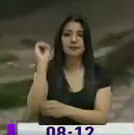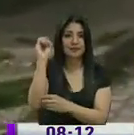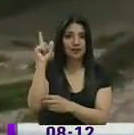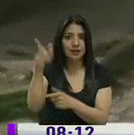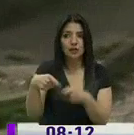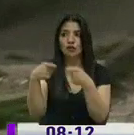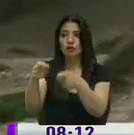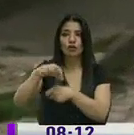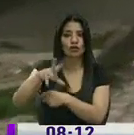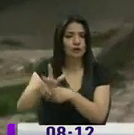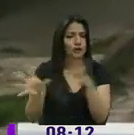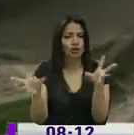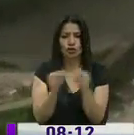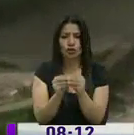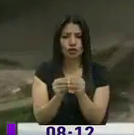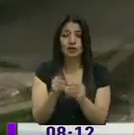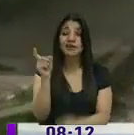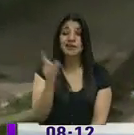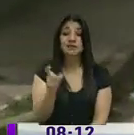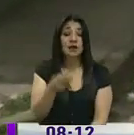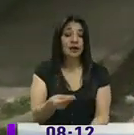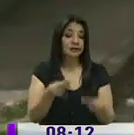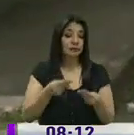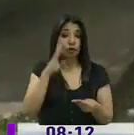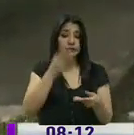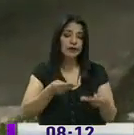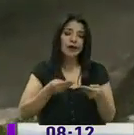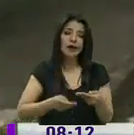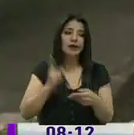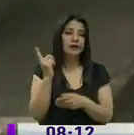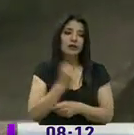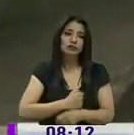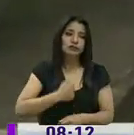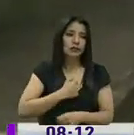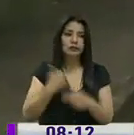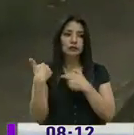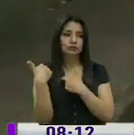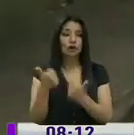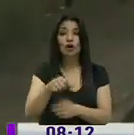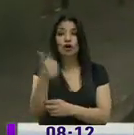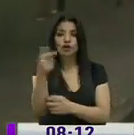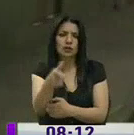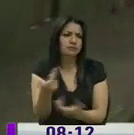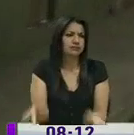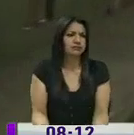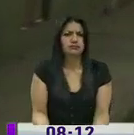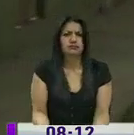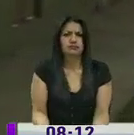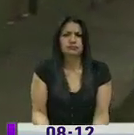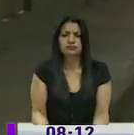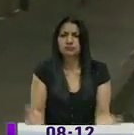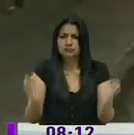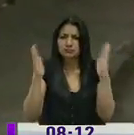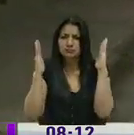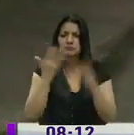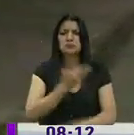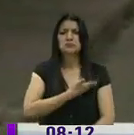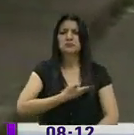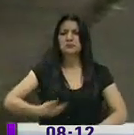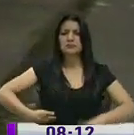que nos roban lo que nosotros no estamos que nos hagan la investigación y atrape en las bandas eso nos estaba faltando y que nos escuche el presidente de la